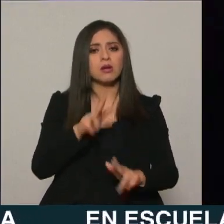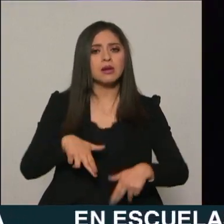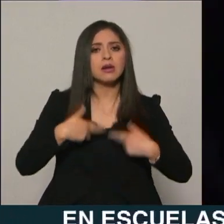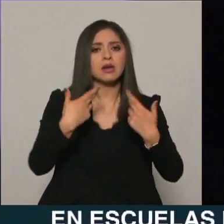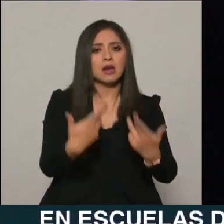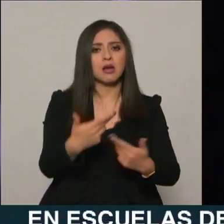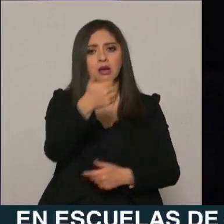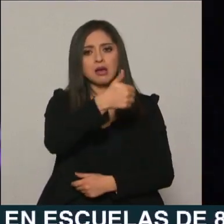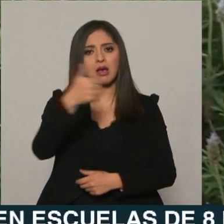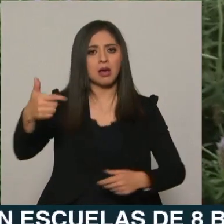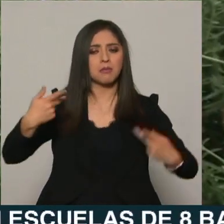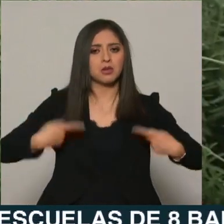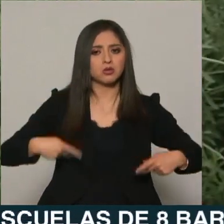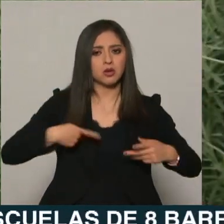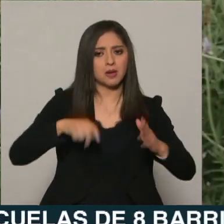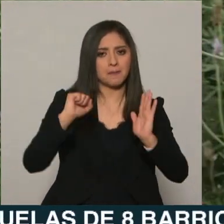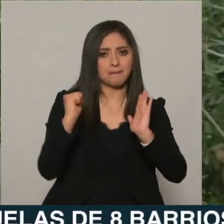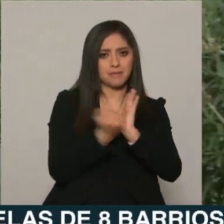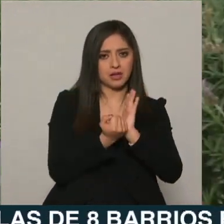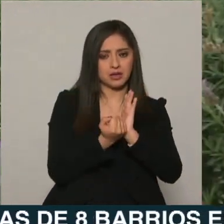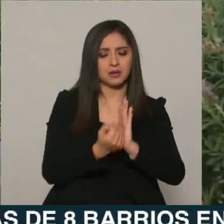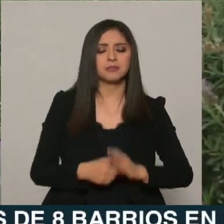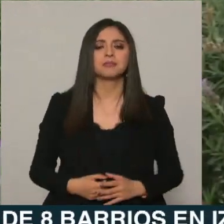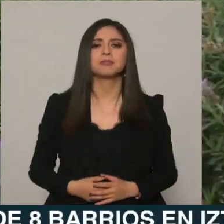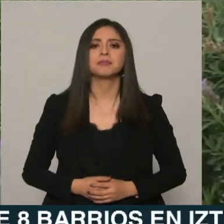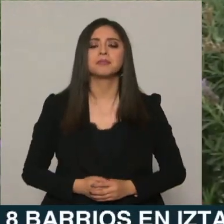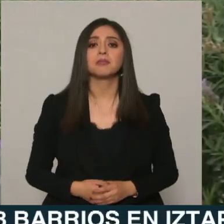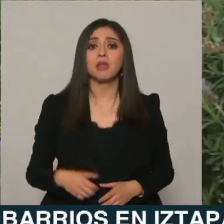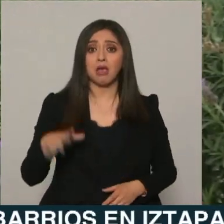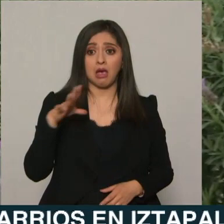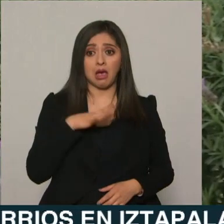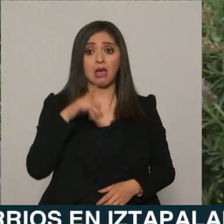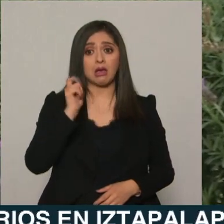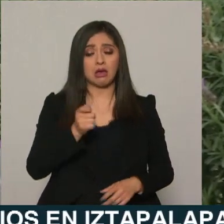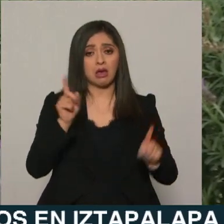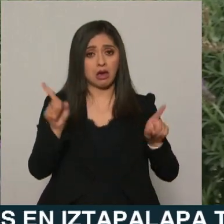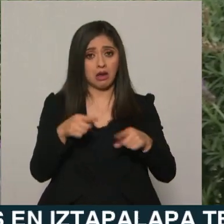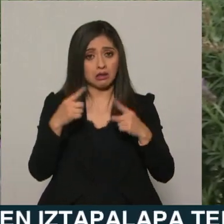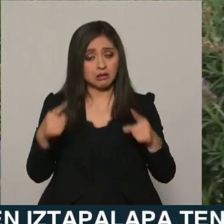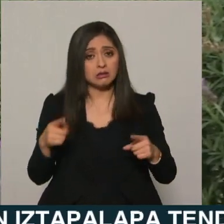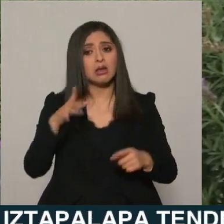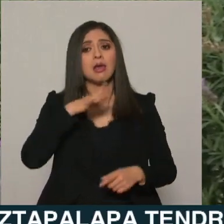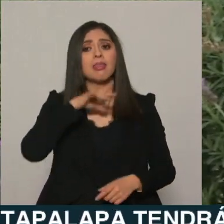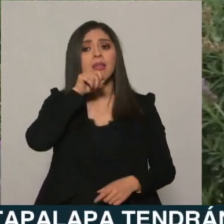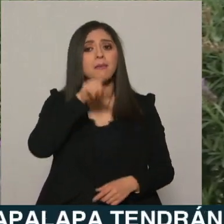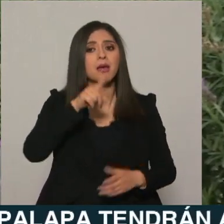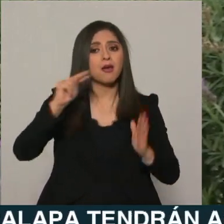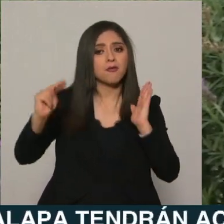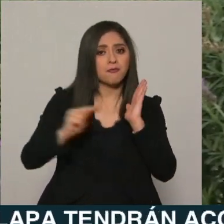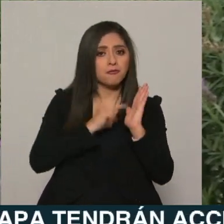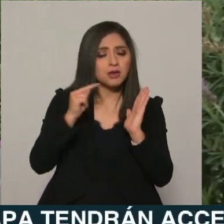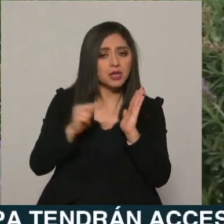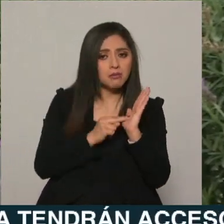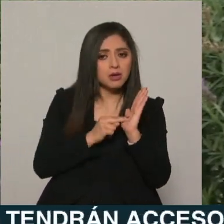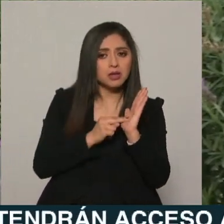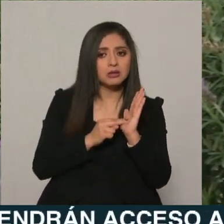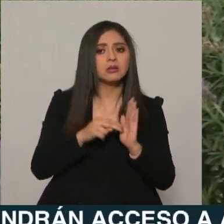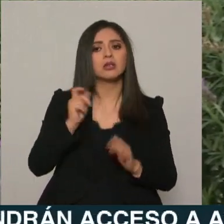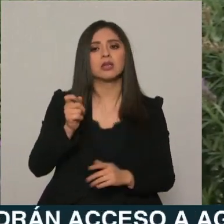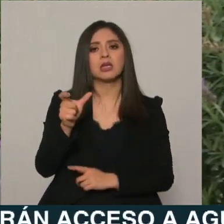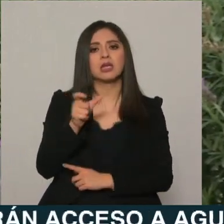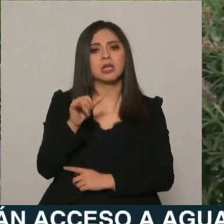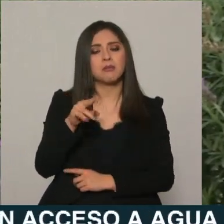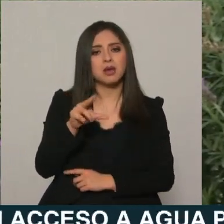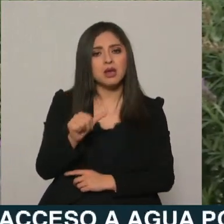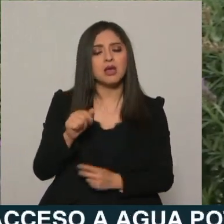de los patrocinadores. Va a haber muchos artistas muy buenas, va a haber firmas de autógrafos, Jimena